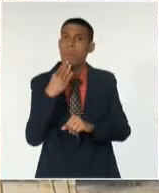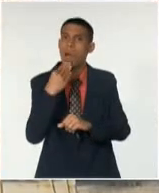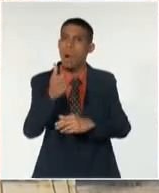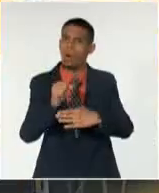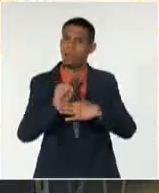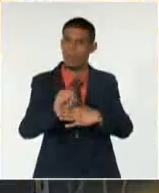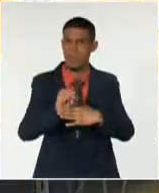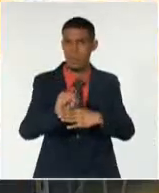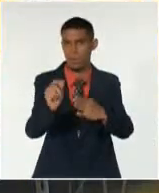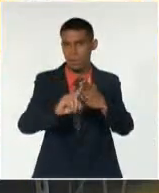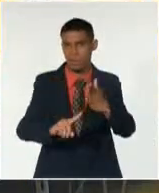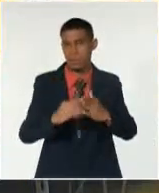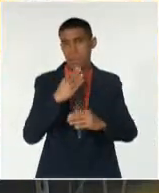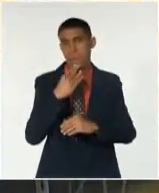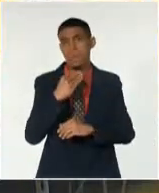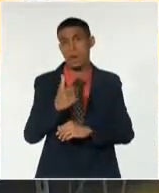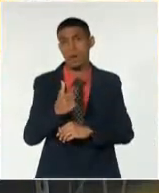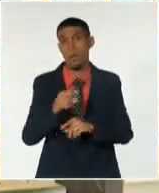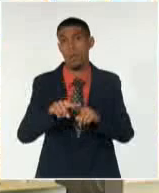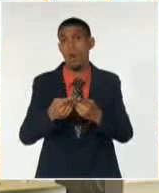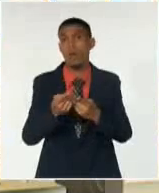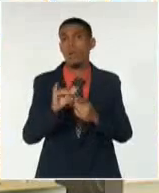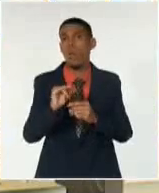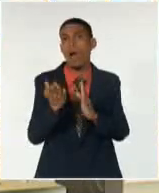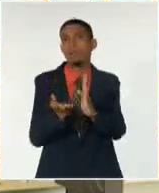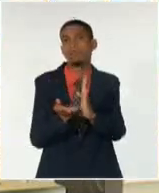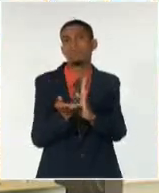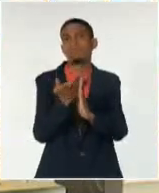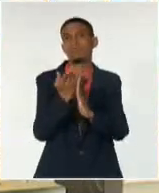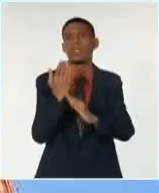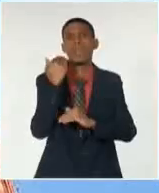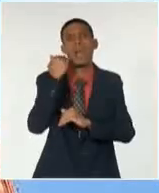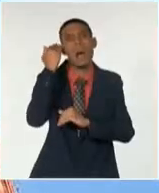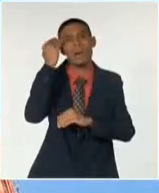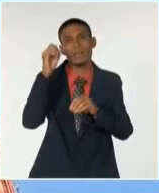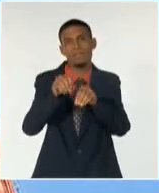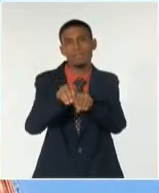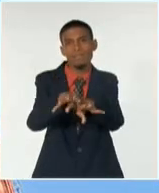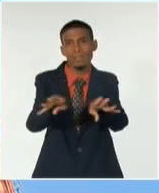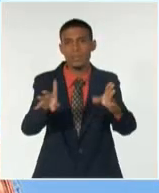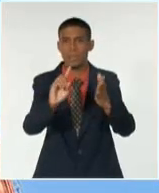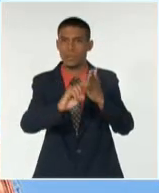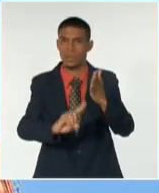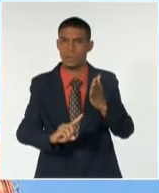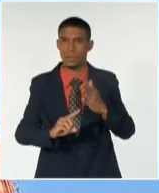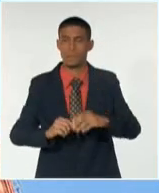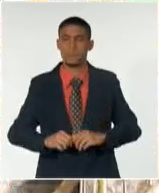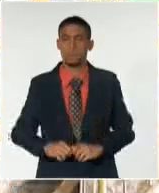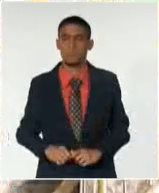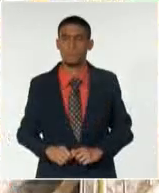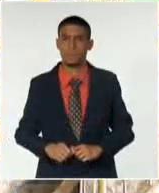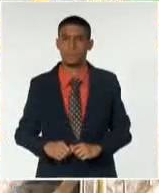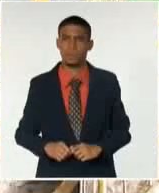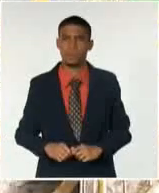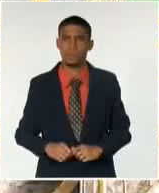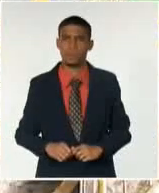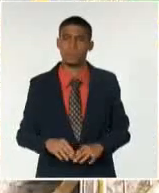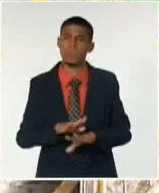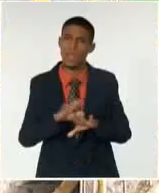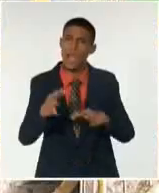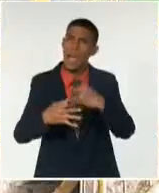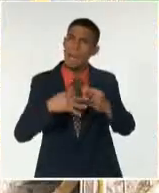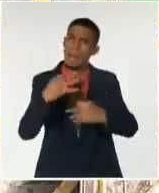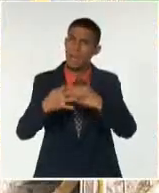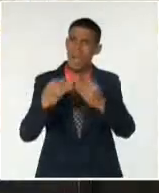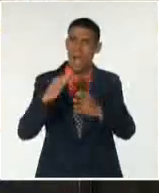notar el incremento en las capacidades de generación de Energas, que es, como se conoce, se ha explicado,